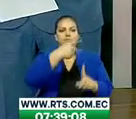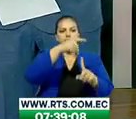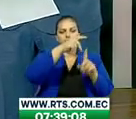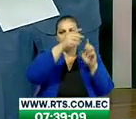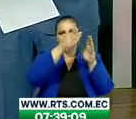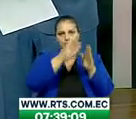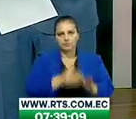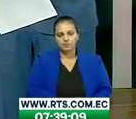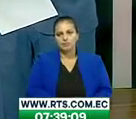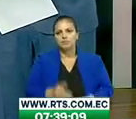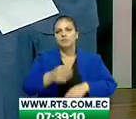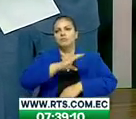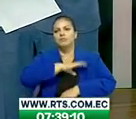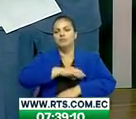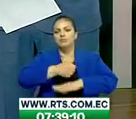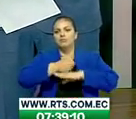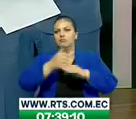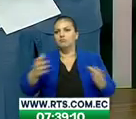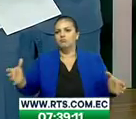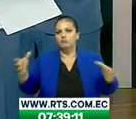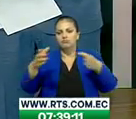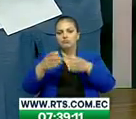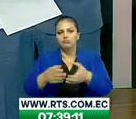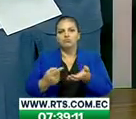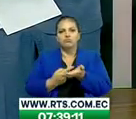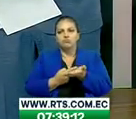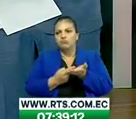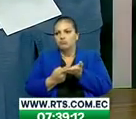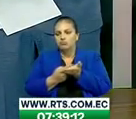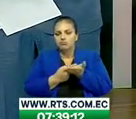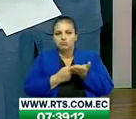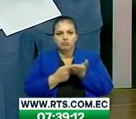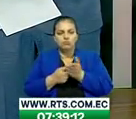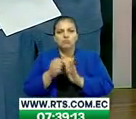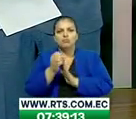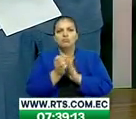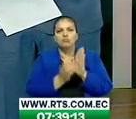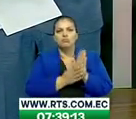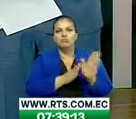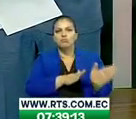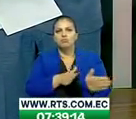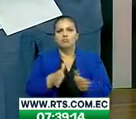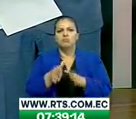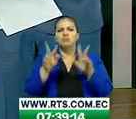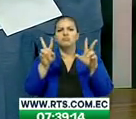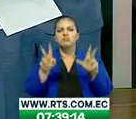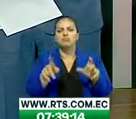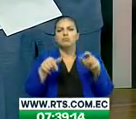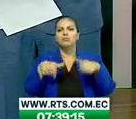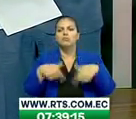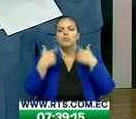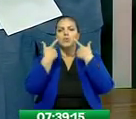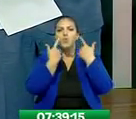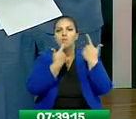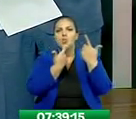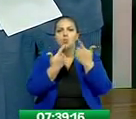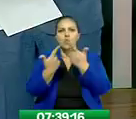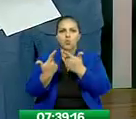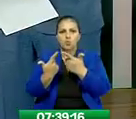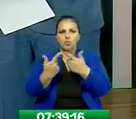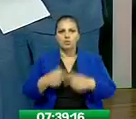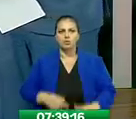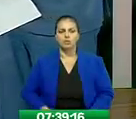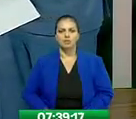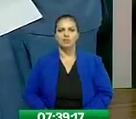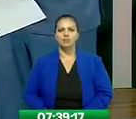autoridades policiales para planificar la ejecución de un proyecto que busca reforzar la seguridad. ¿Mediante qué, mi